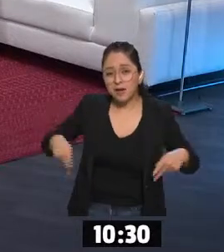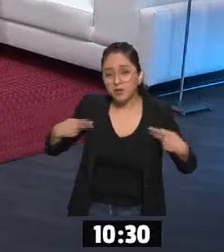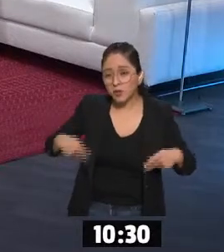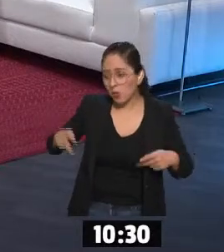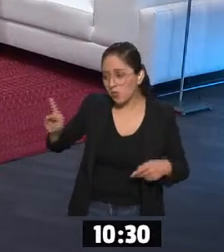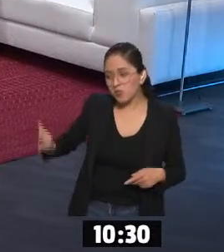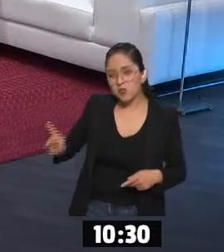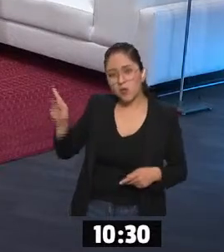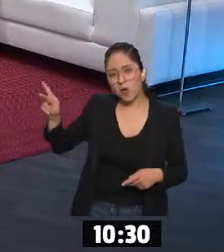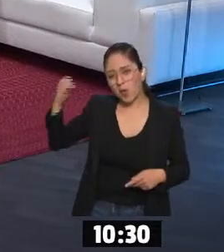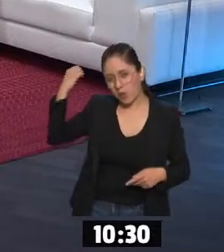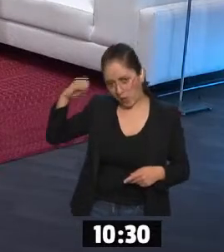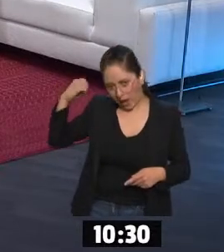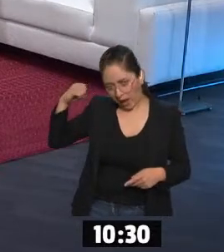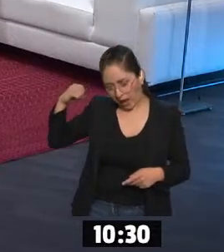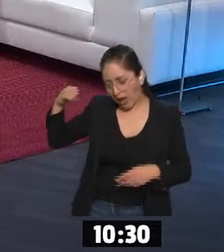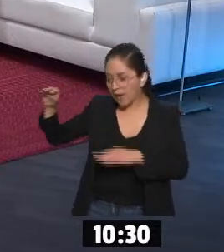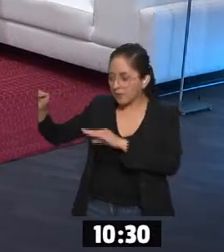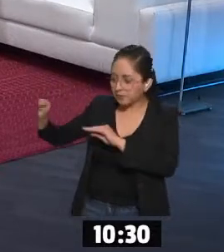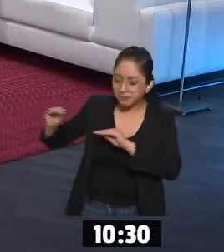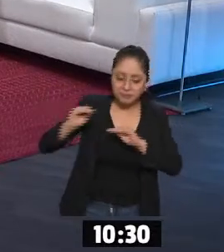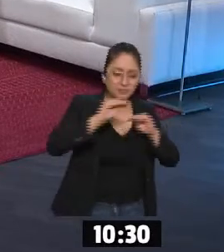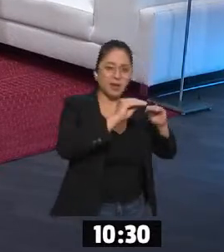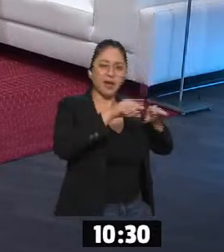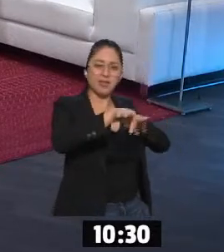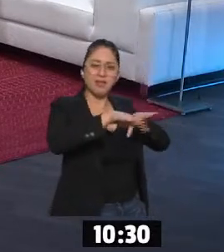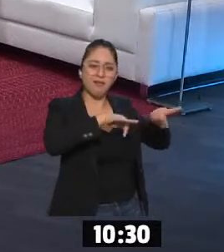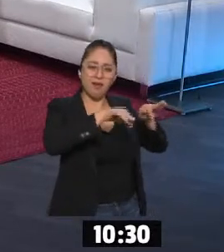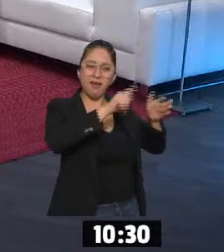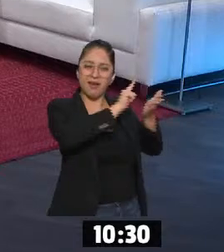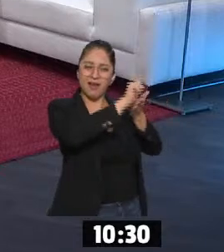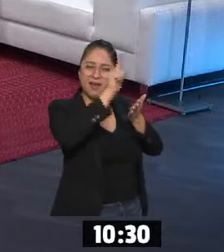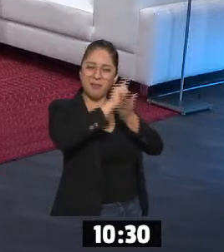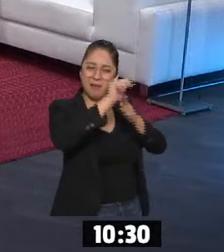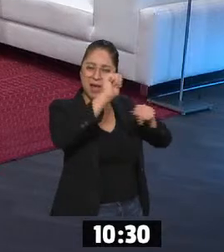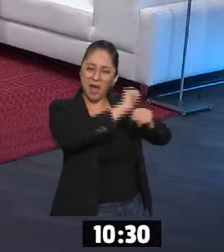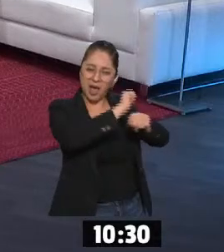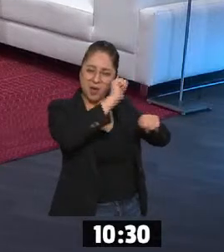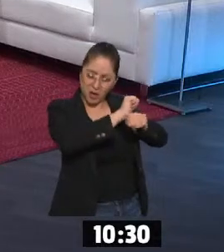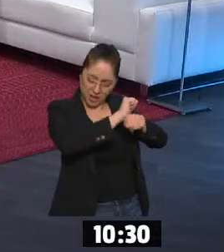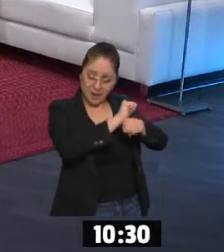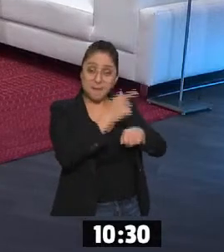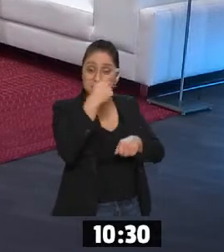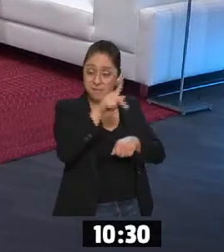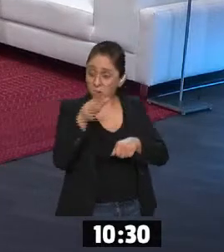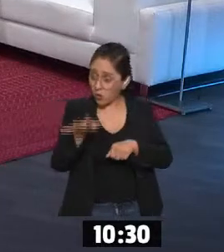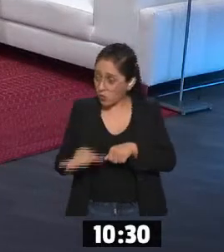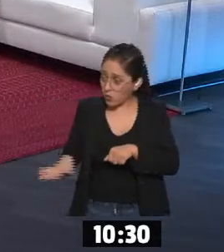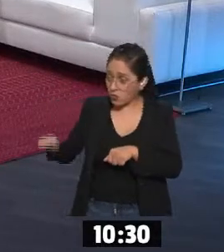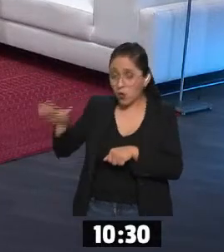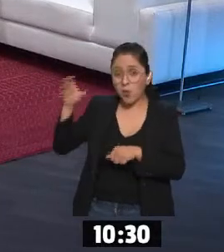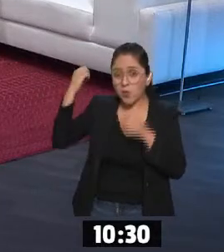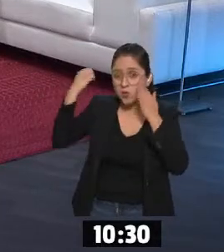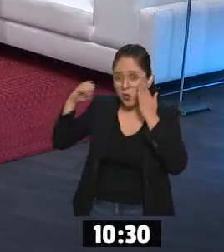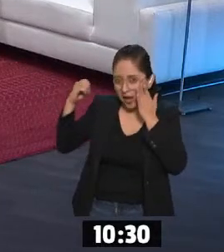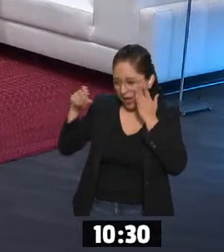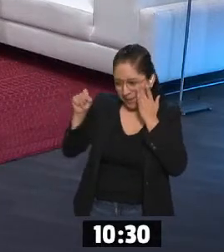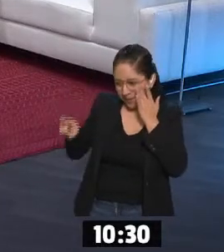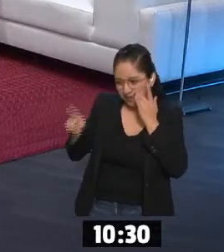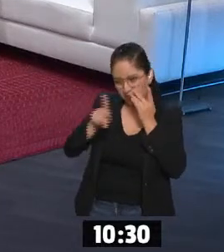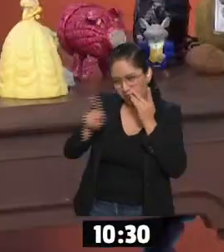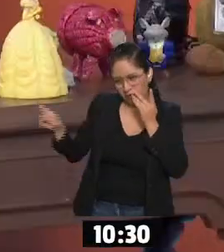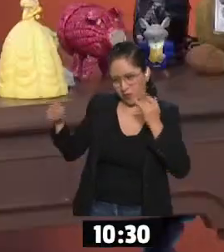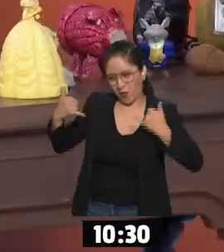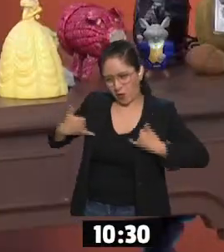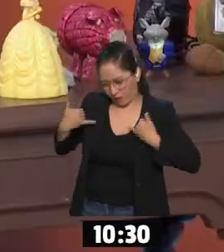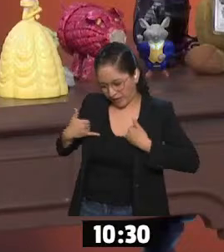había otros chicos de Oaxaca, más o menos de su zona, pero no hablaban exactamente la misma derivación. Y entonces